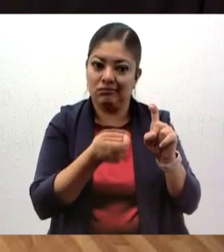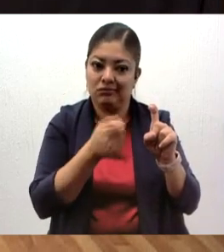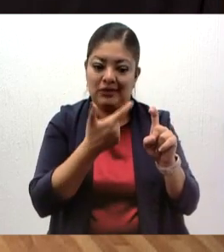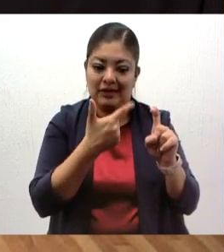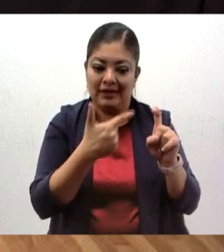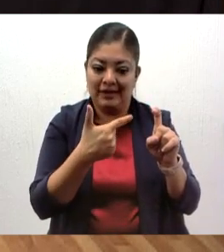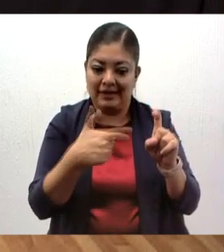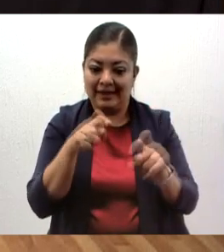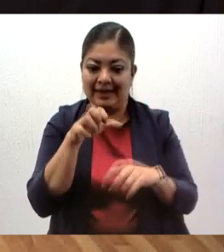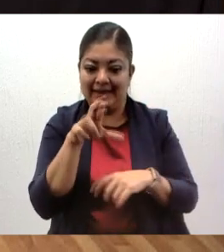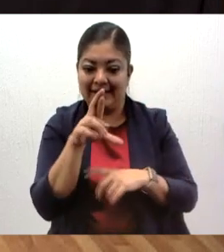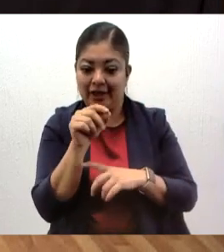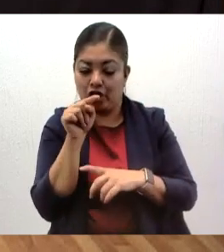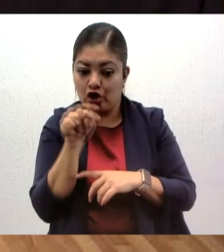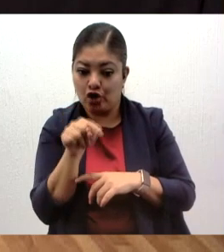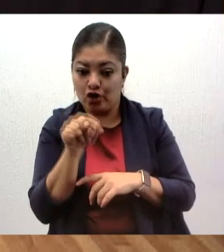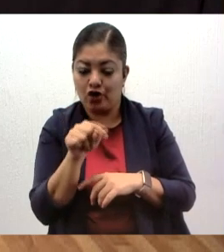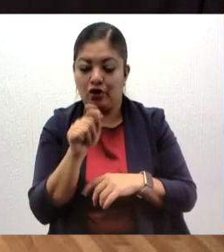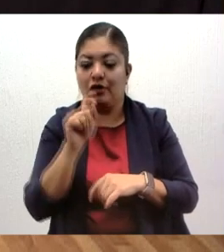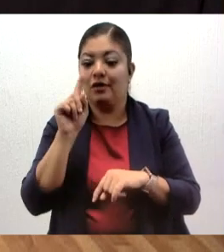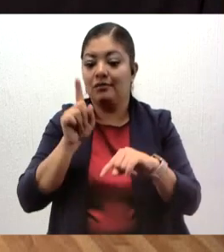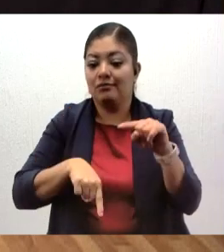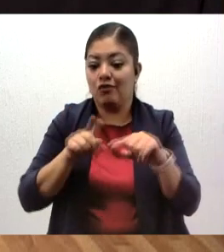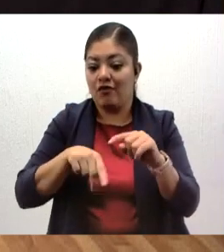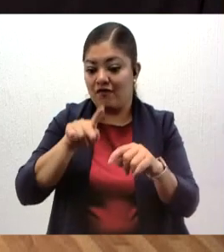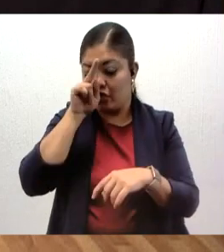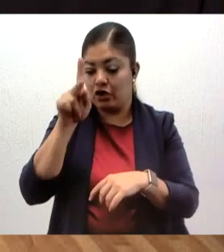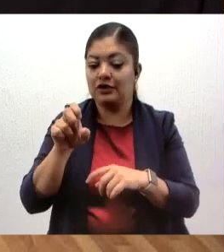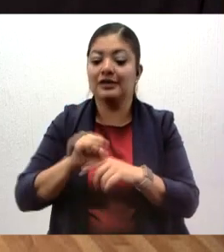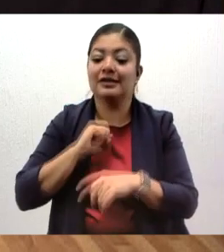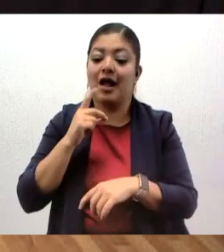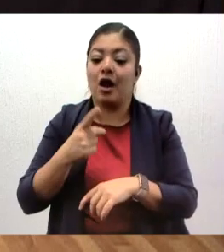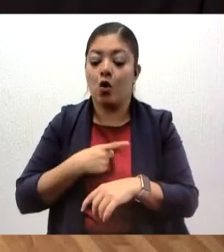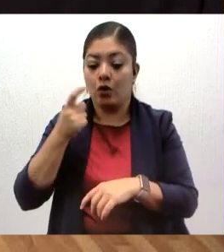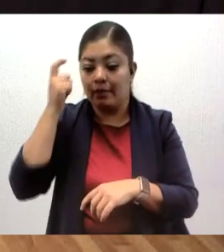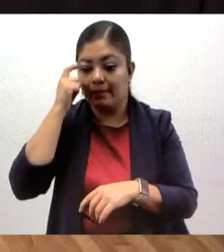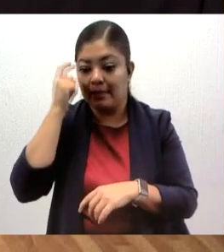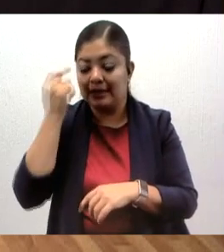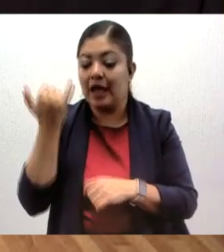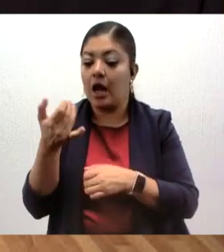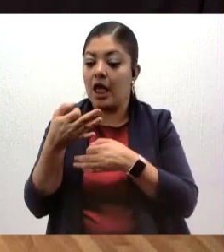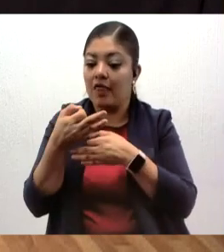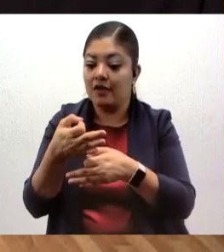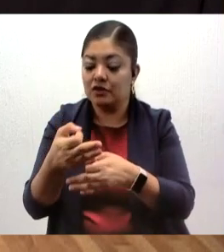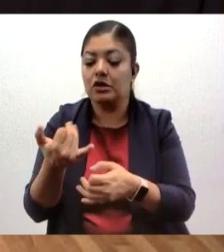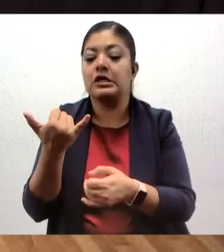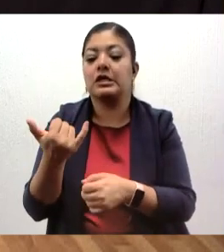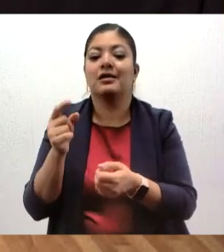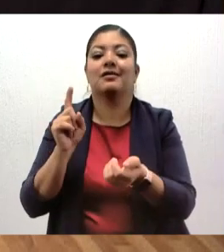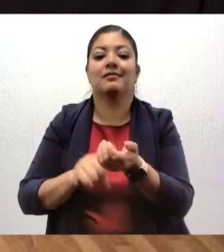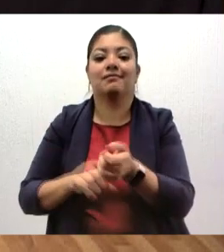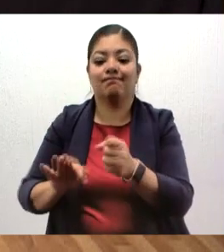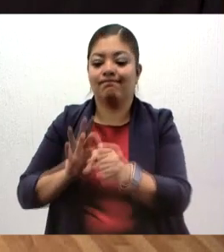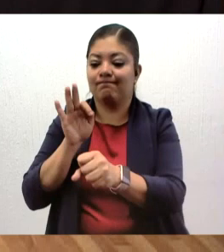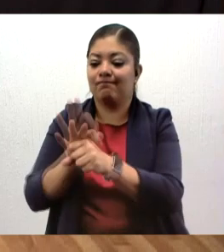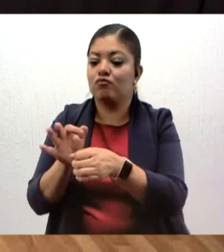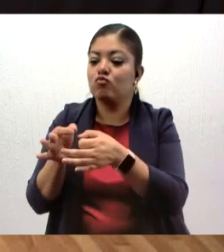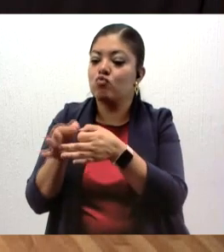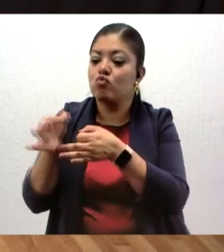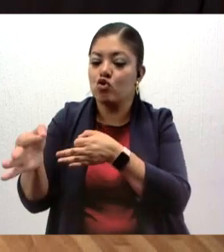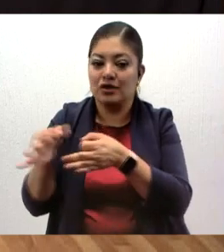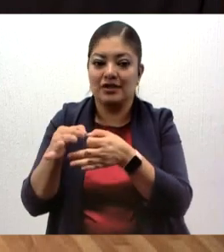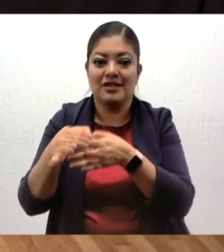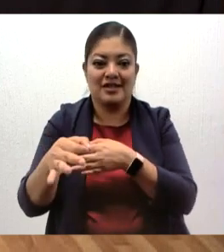erradicación de la violencia Salud Mental y adicciones y por supuesto la agenda de fortalecer a los municipios es aquí donde se da el